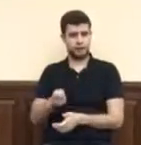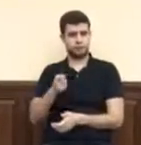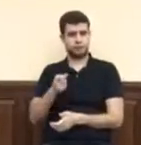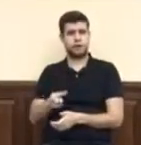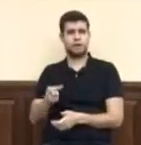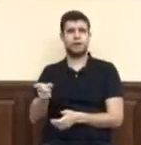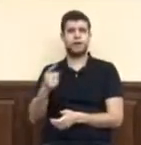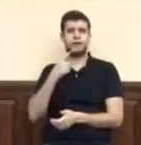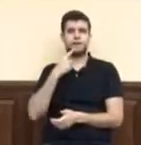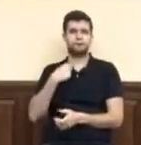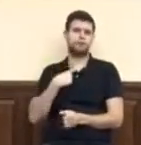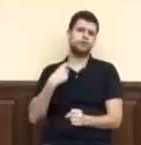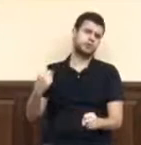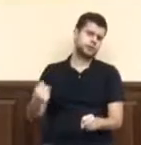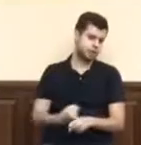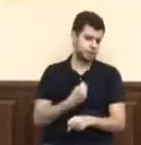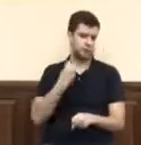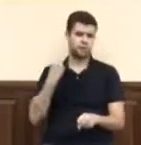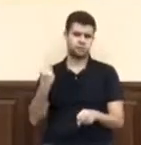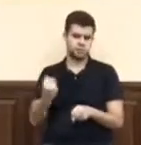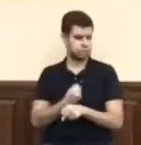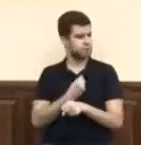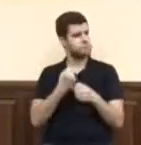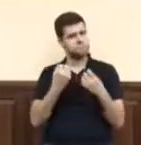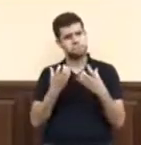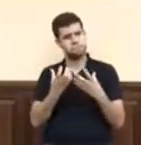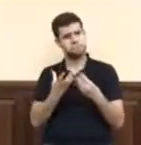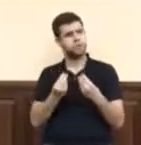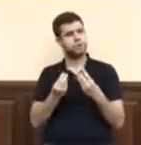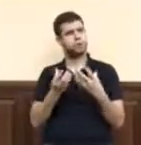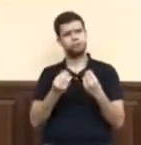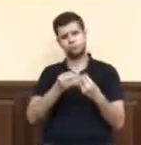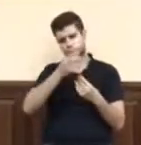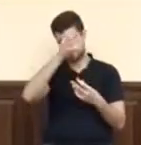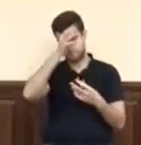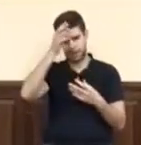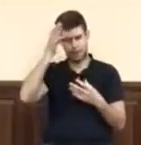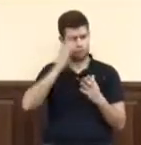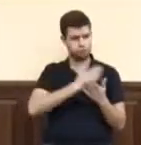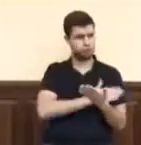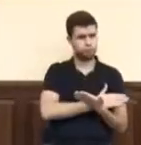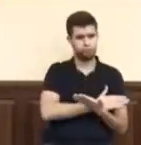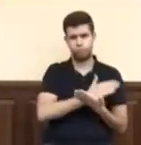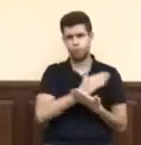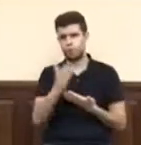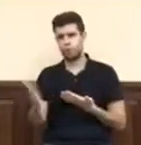que ha estado trabajando incansable todo el verano,